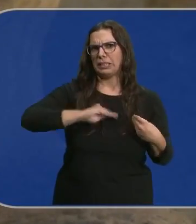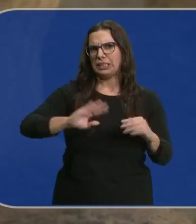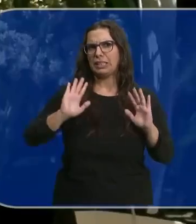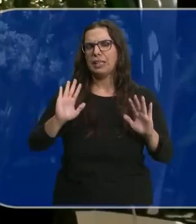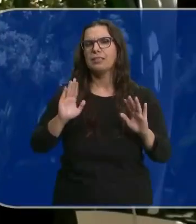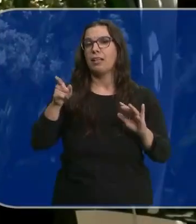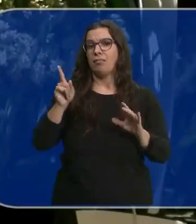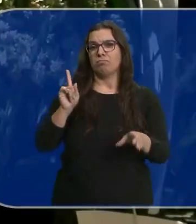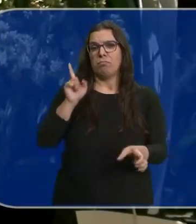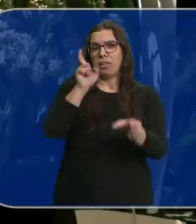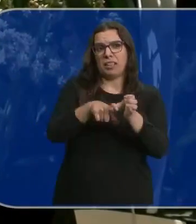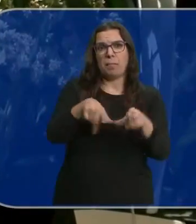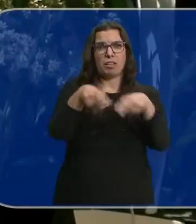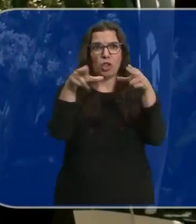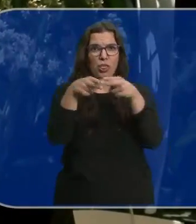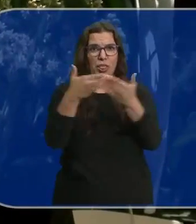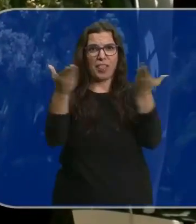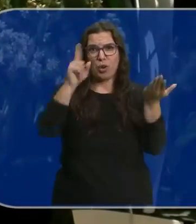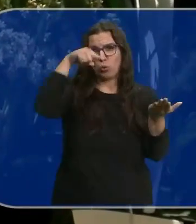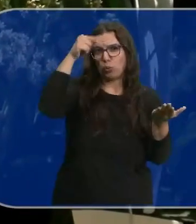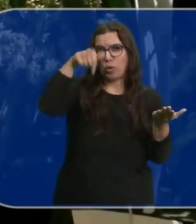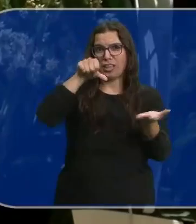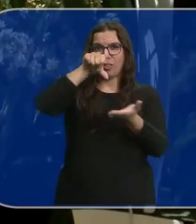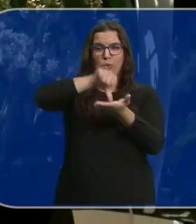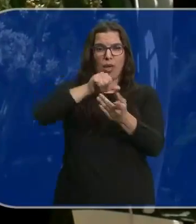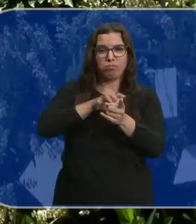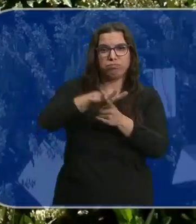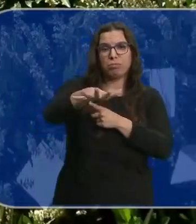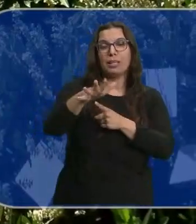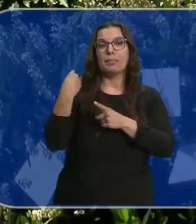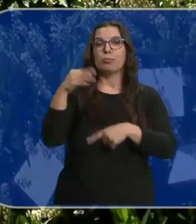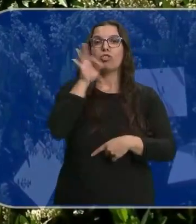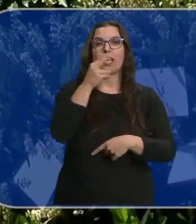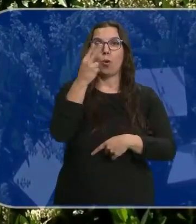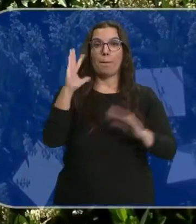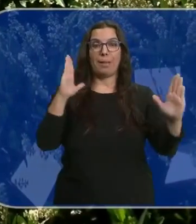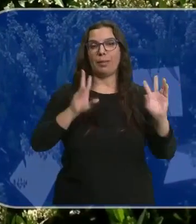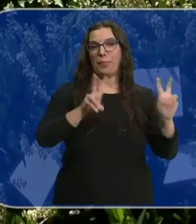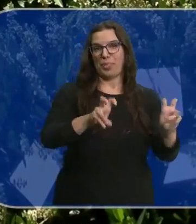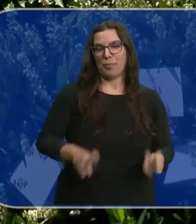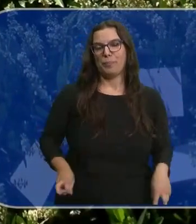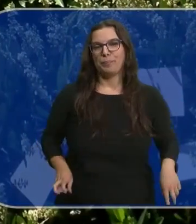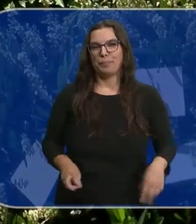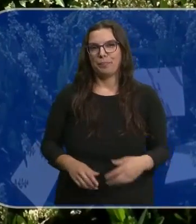vida y formó parte de la vida social y cultural de la ciudad durante principios del siglo XX.